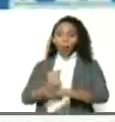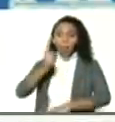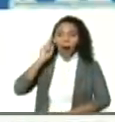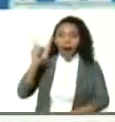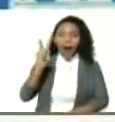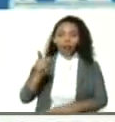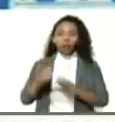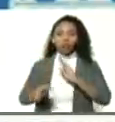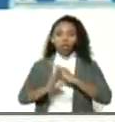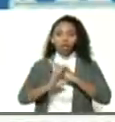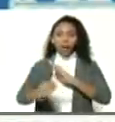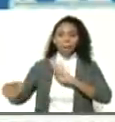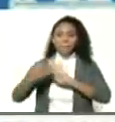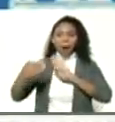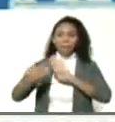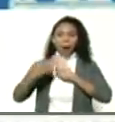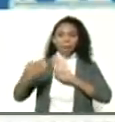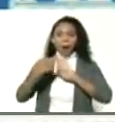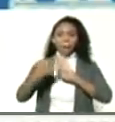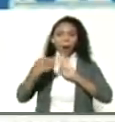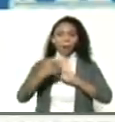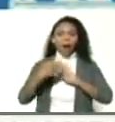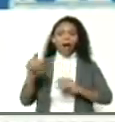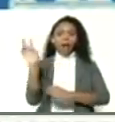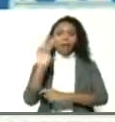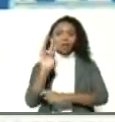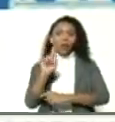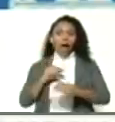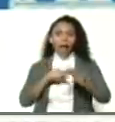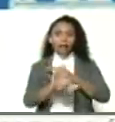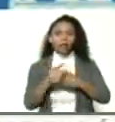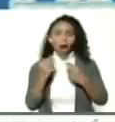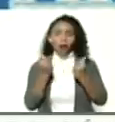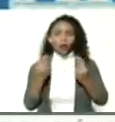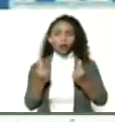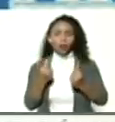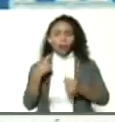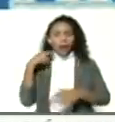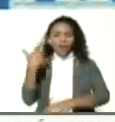dedica a evitar que Venezuela acceda a sus recursos